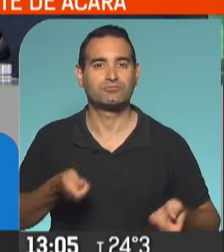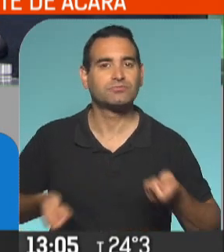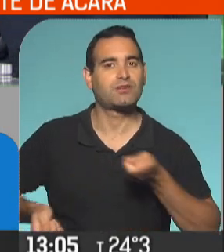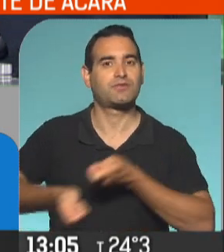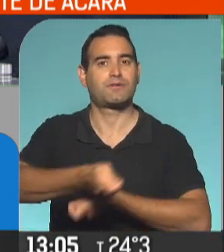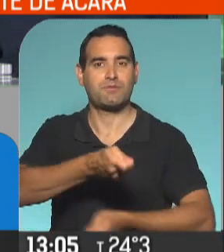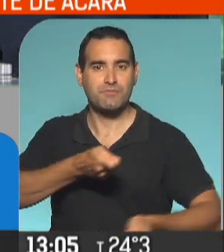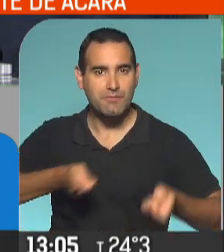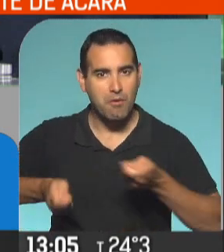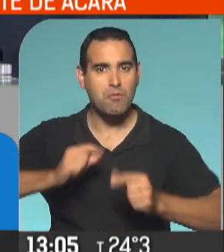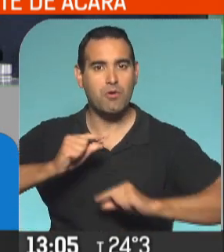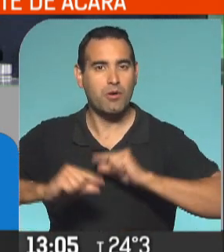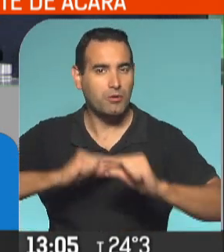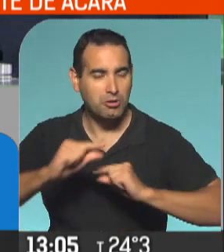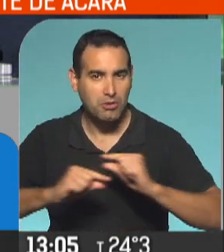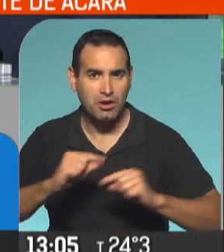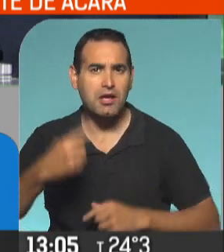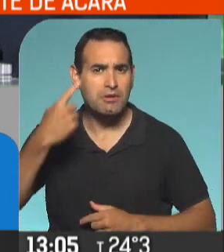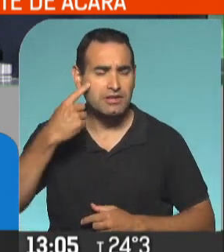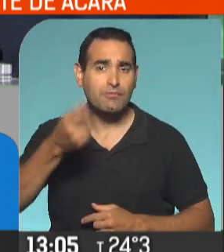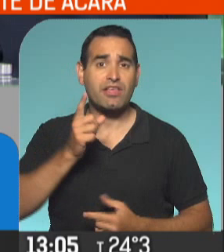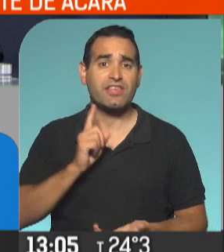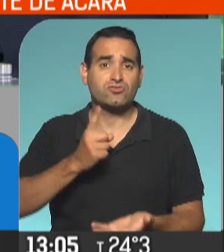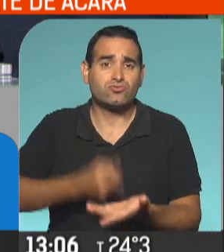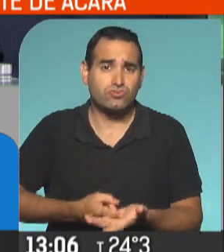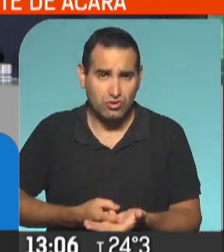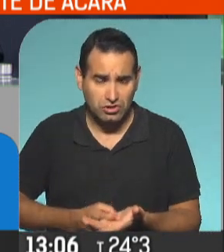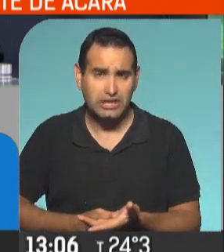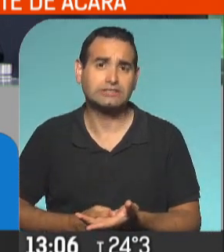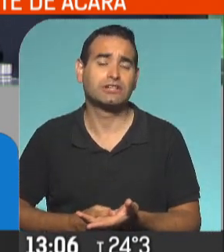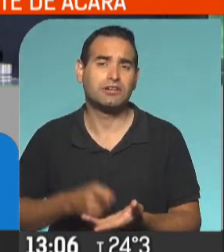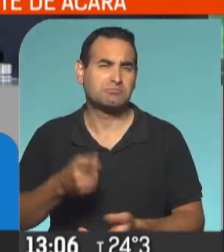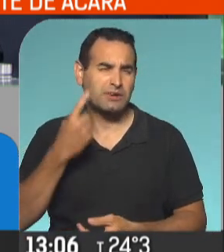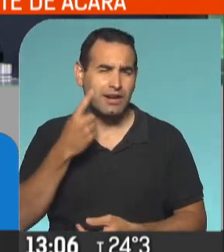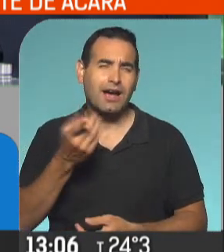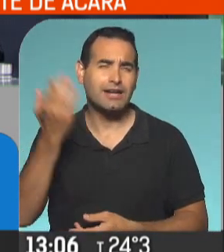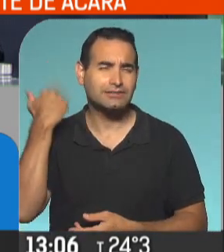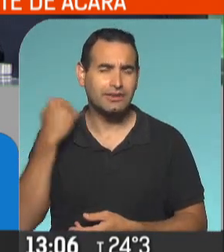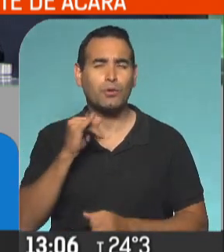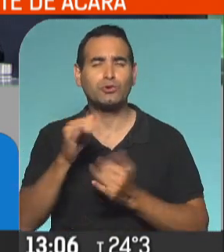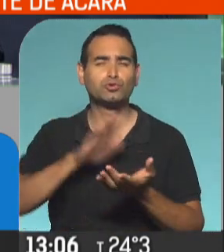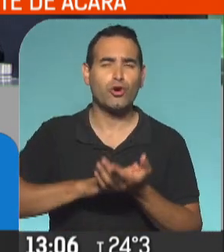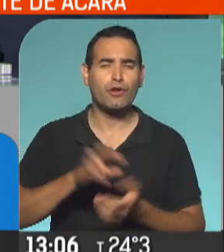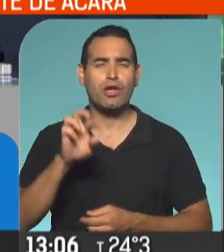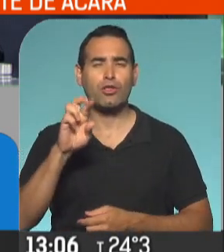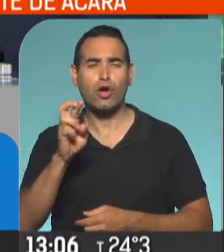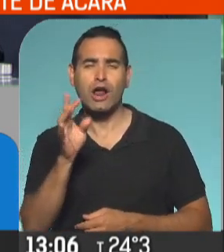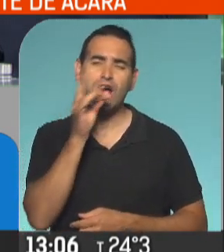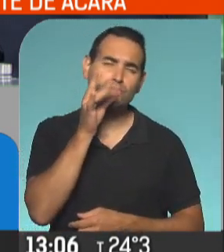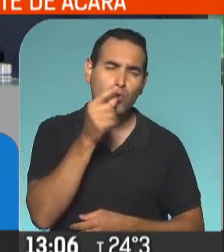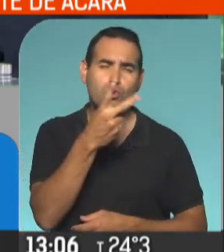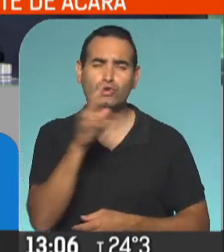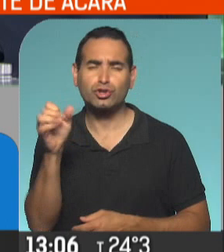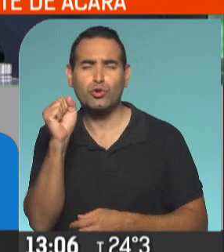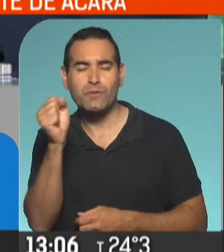creemos que las decisiones macro van a acompañar vos fijate que antes hablábamos del dólar blue que llegó a 200 pesos